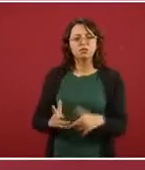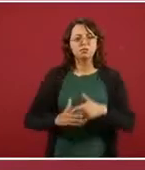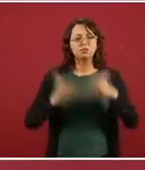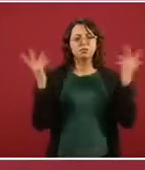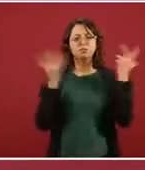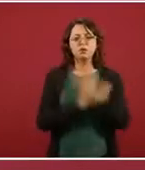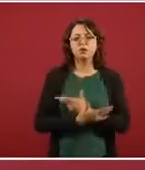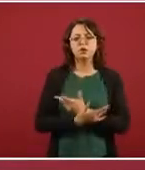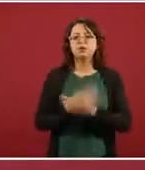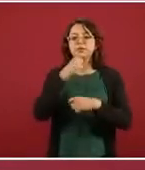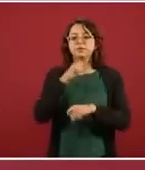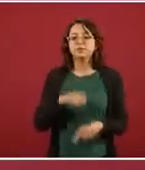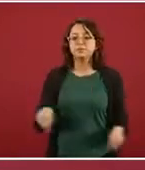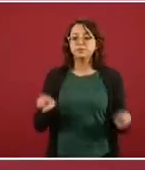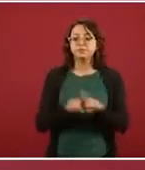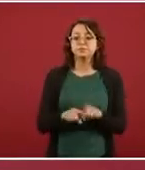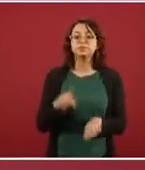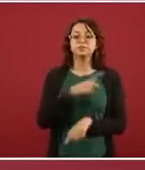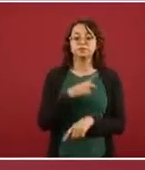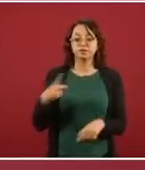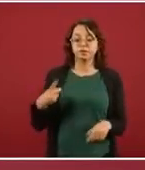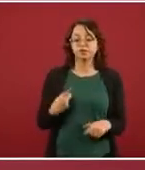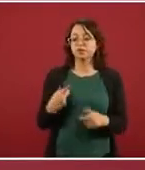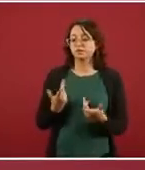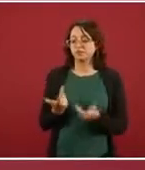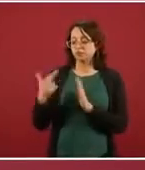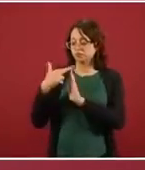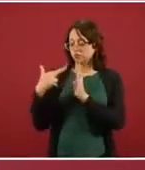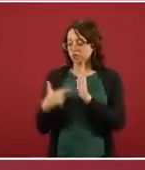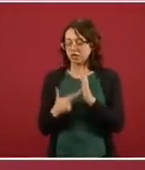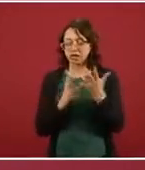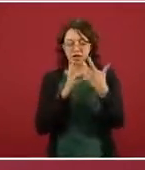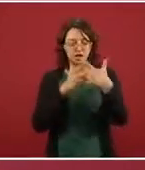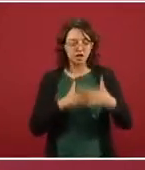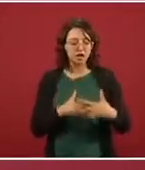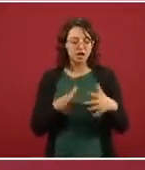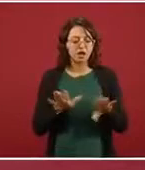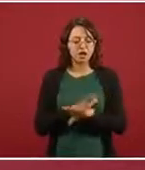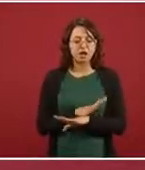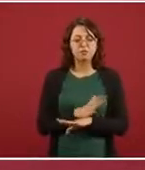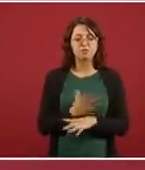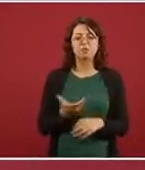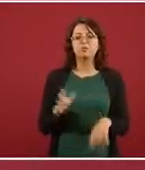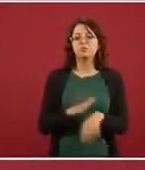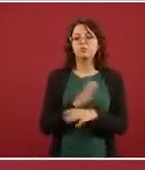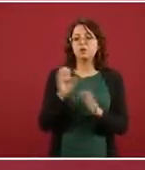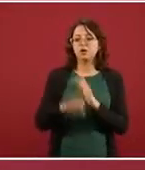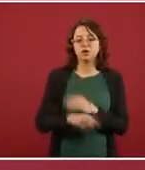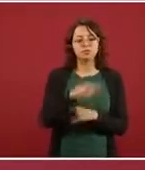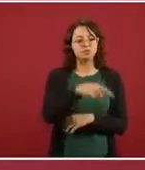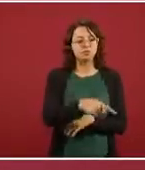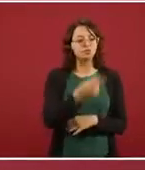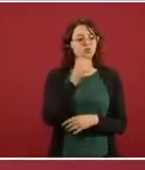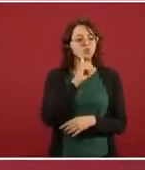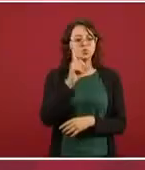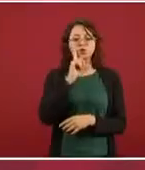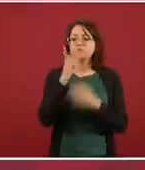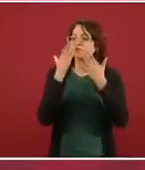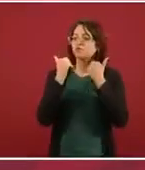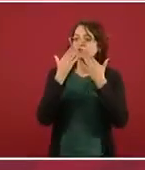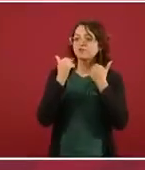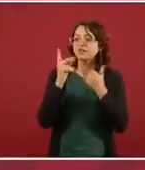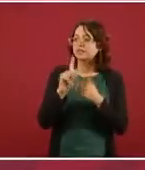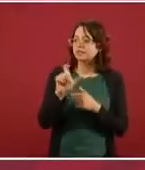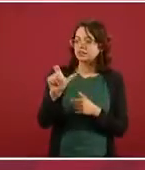realidad, adaptar la norma a la realidad. Si la madre de familia no tiene el diagnóstico, pero la discapacidad